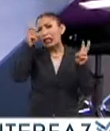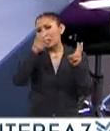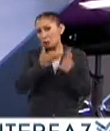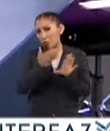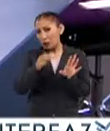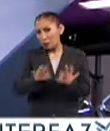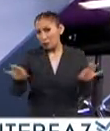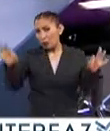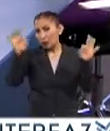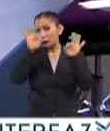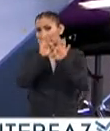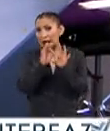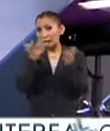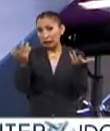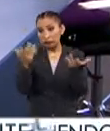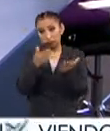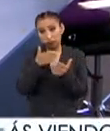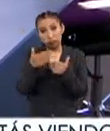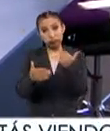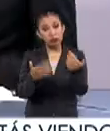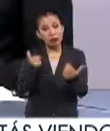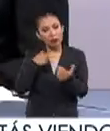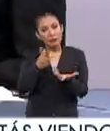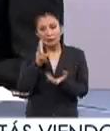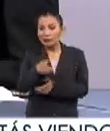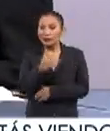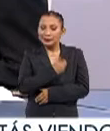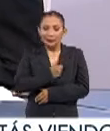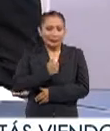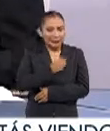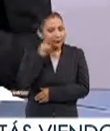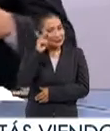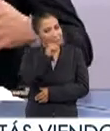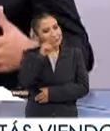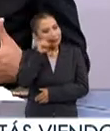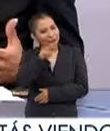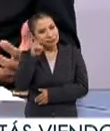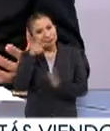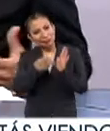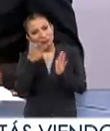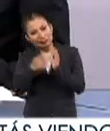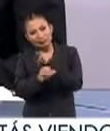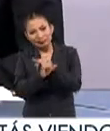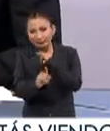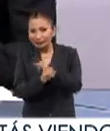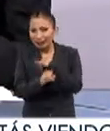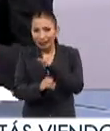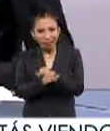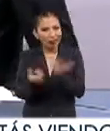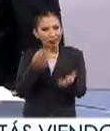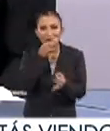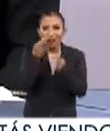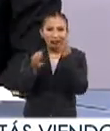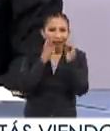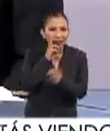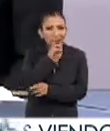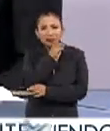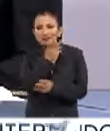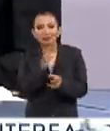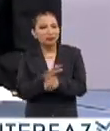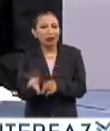muy importante, trascendental, que hemos estado lamentablemente viendo en redes sociales, en noticias, y